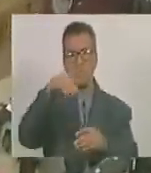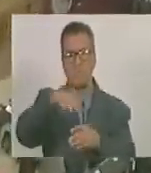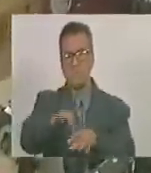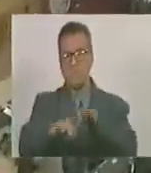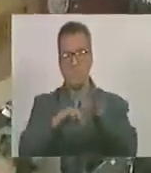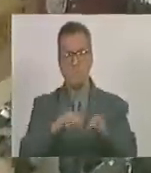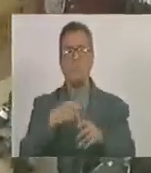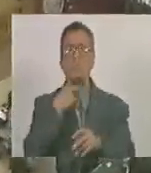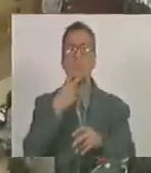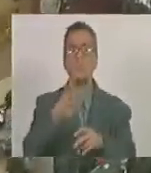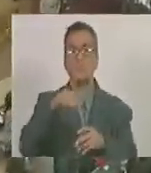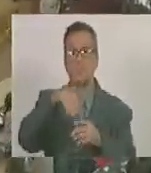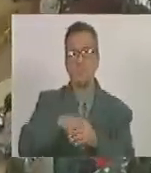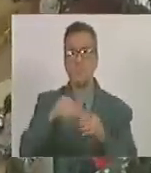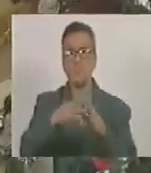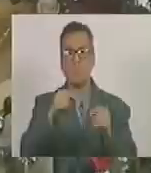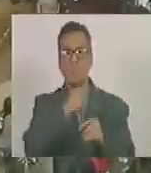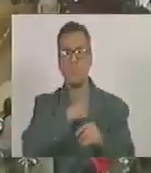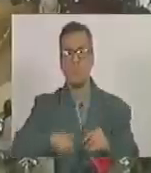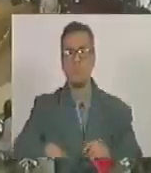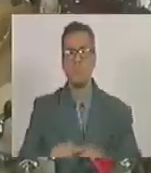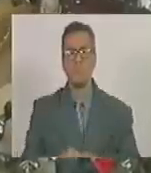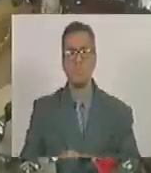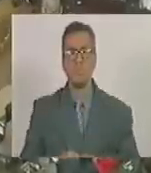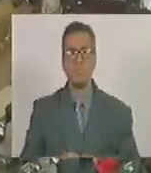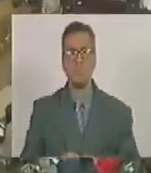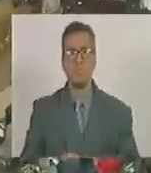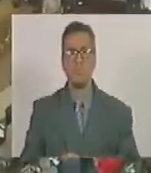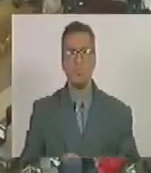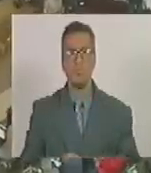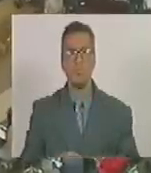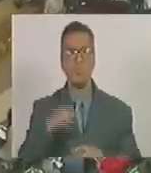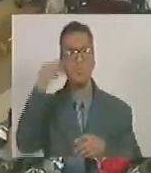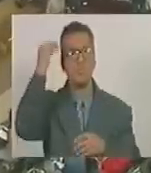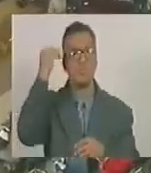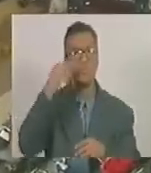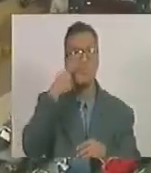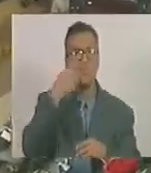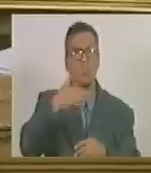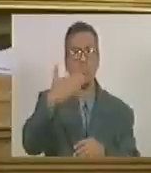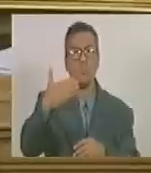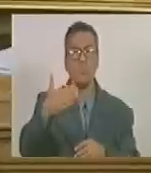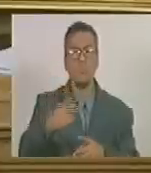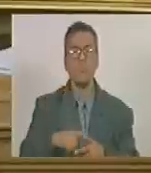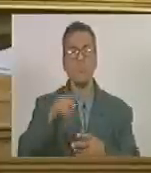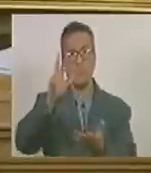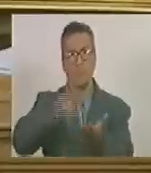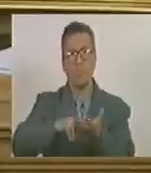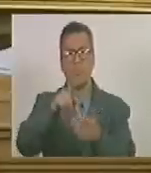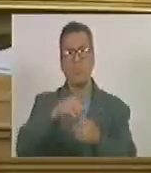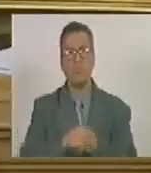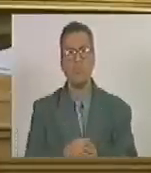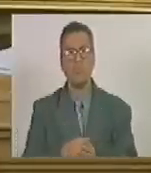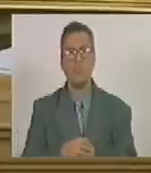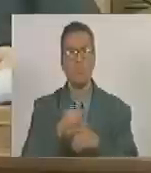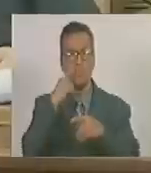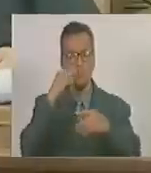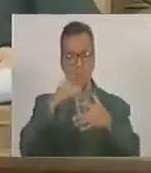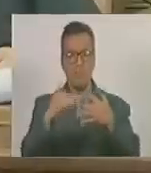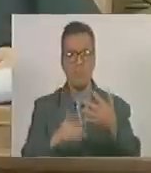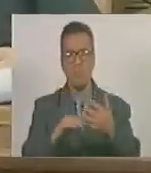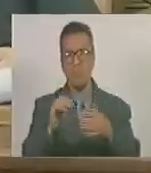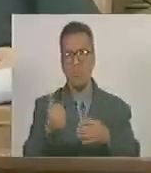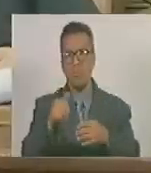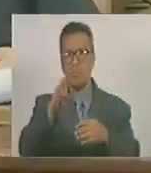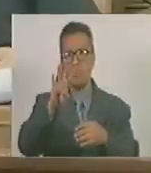las vocerías. Es todo, ciudadano presidente. En consideración. Aprobado. Siguiente.